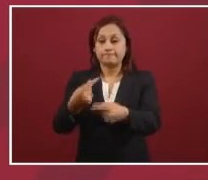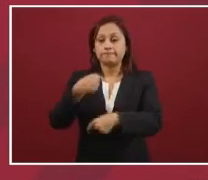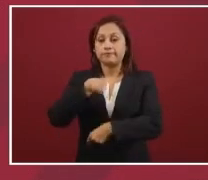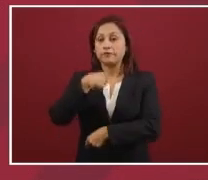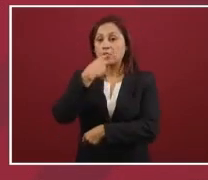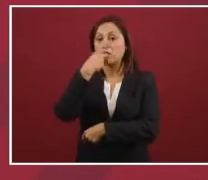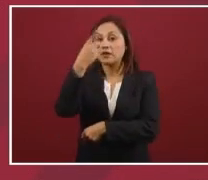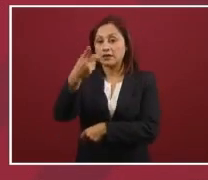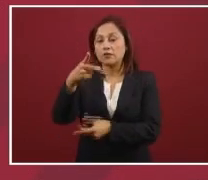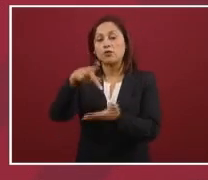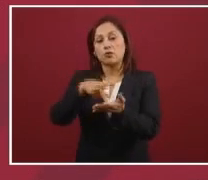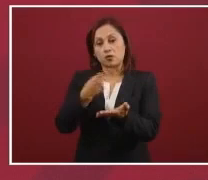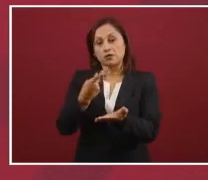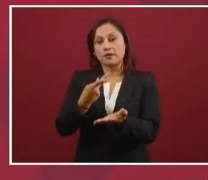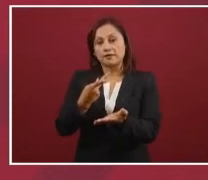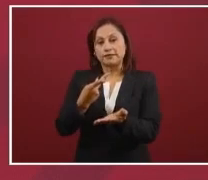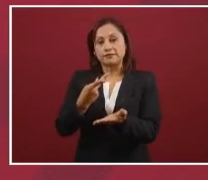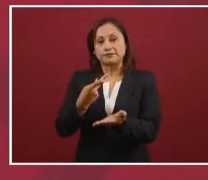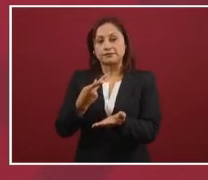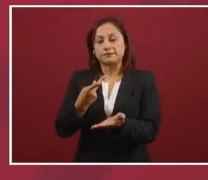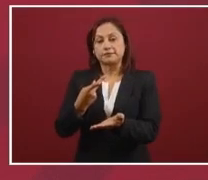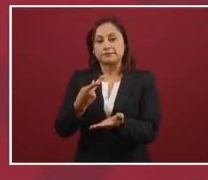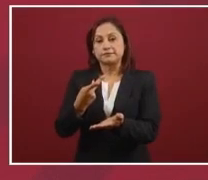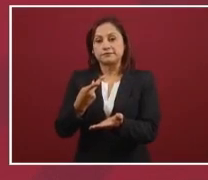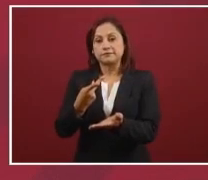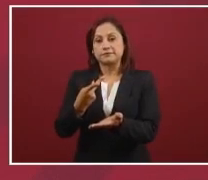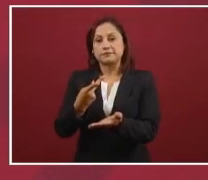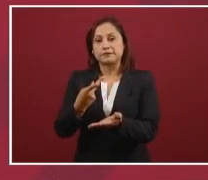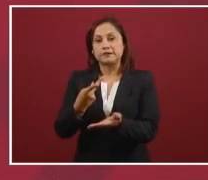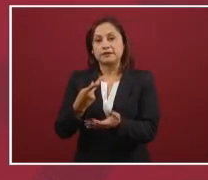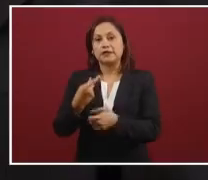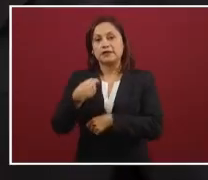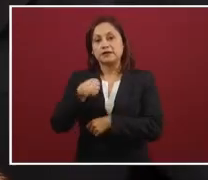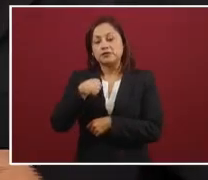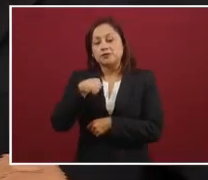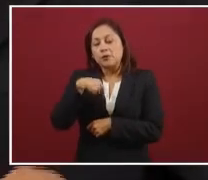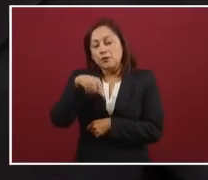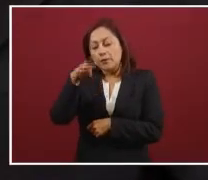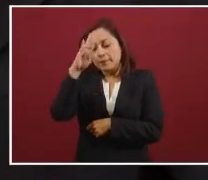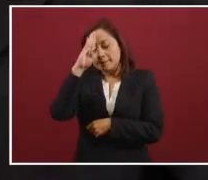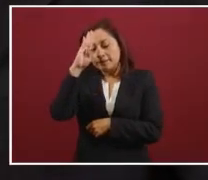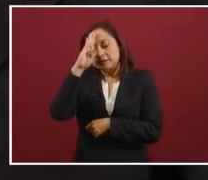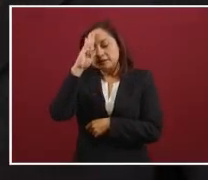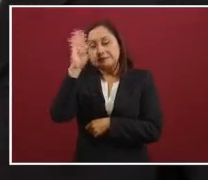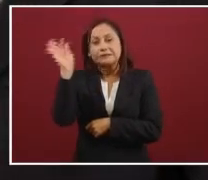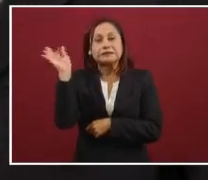toco madera. Si regresara el